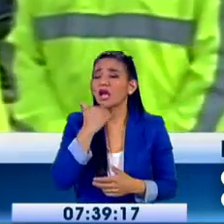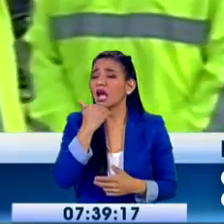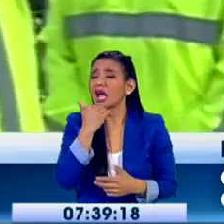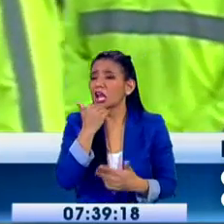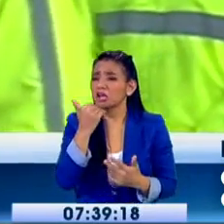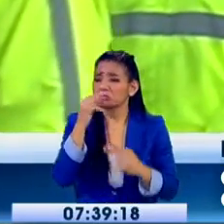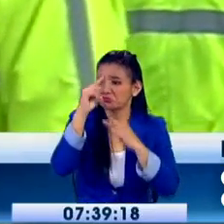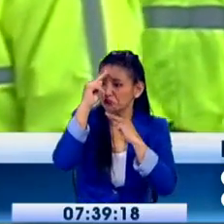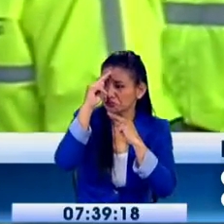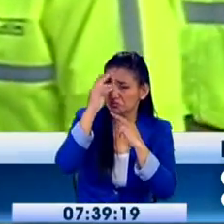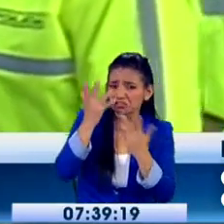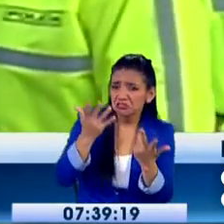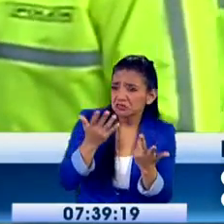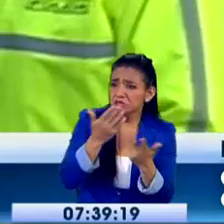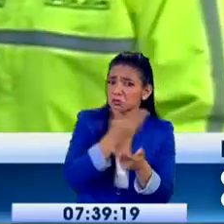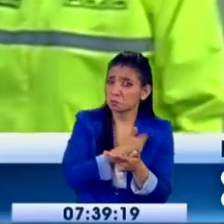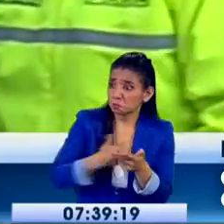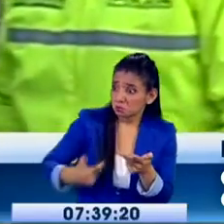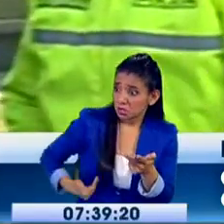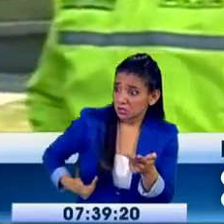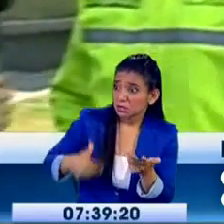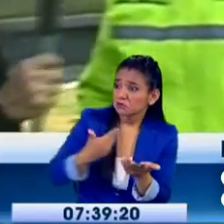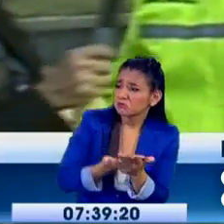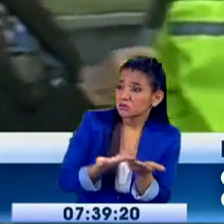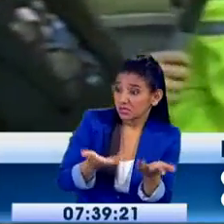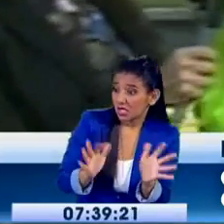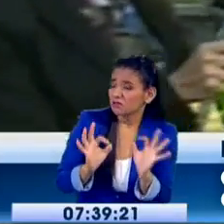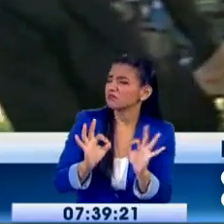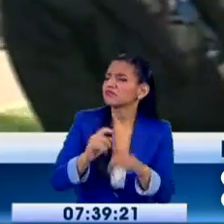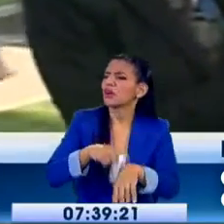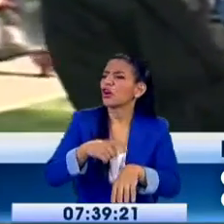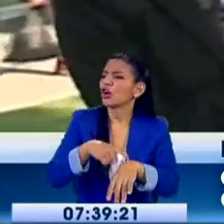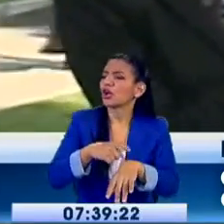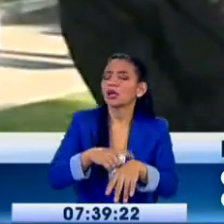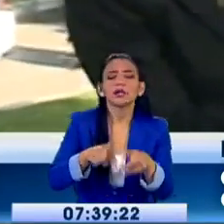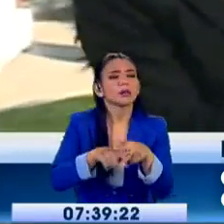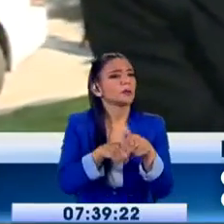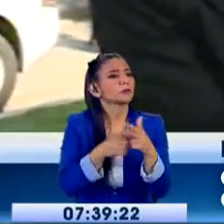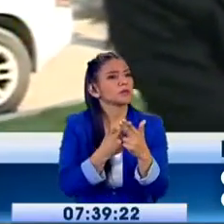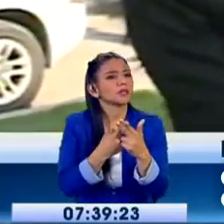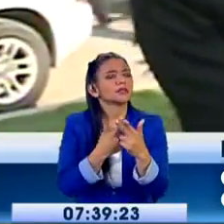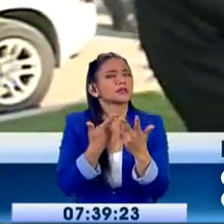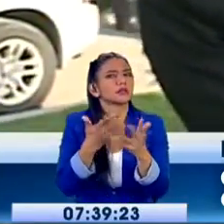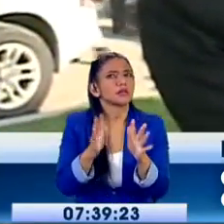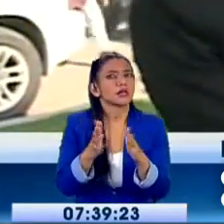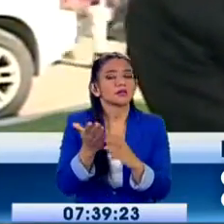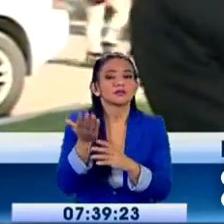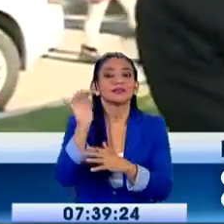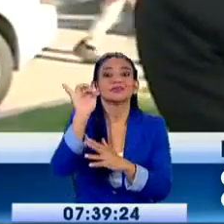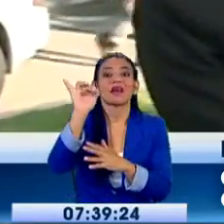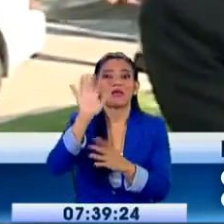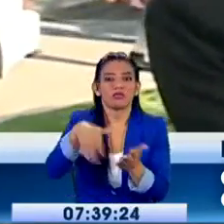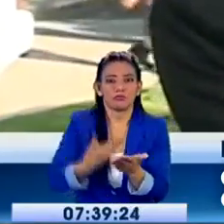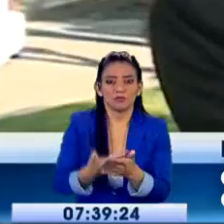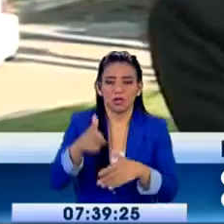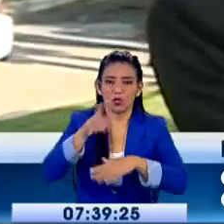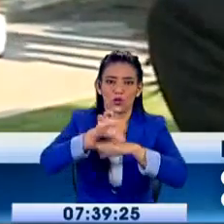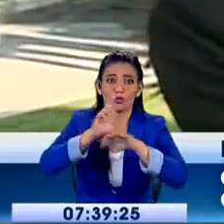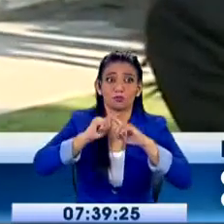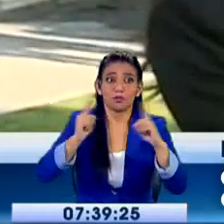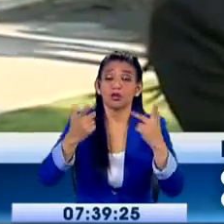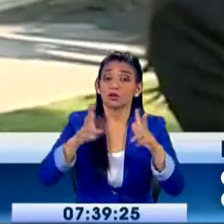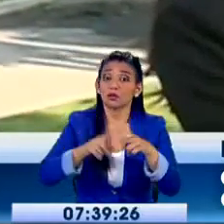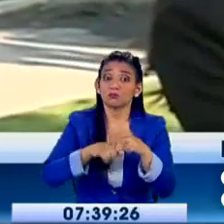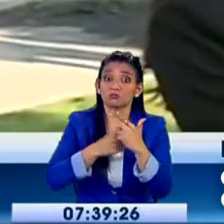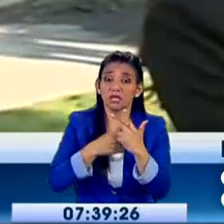¿Los mandatarios están llegando ya desde qué hora? Bueno, empezaron a llegar las delegaciones desde el día sábado, pero los mandatarios